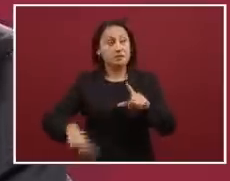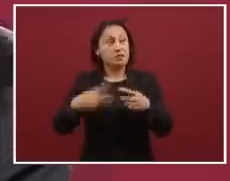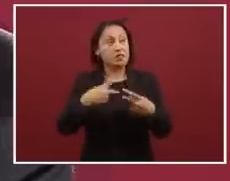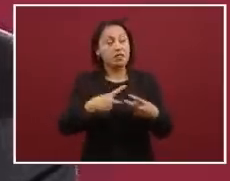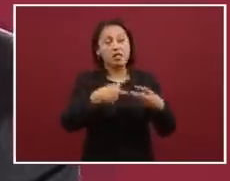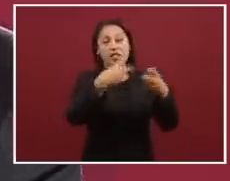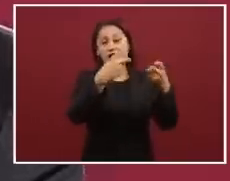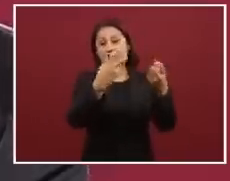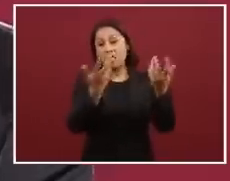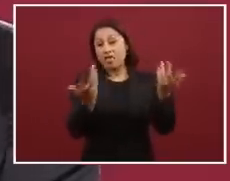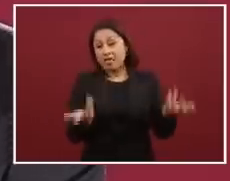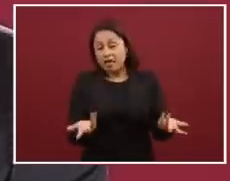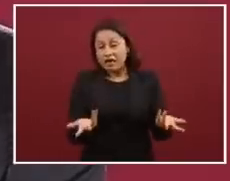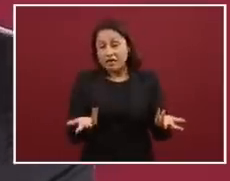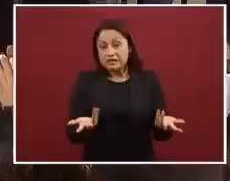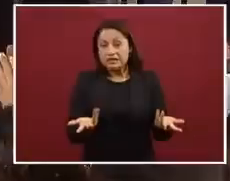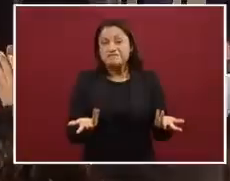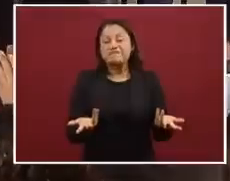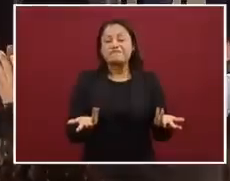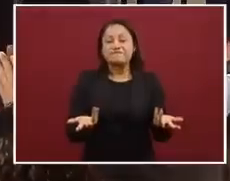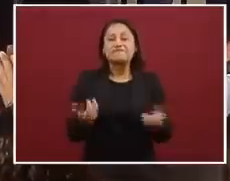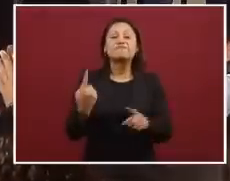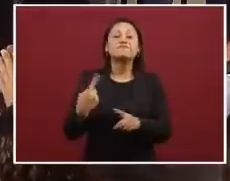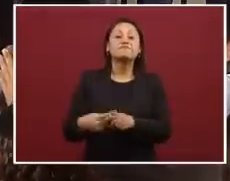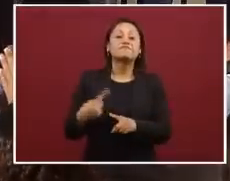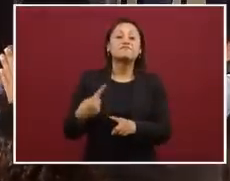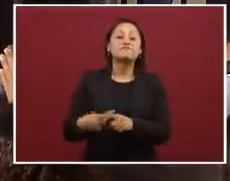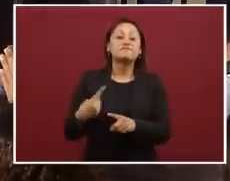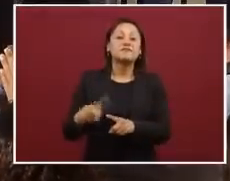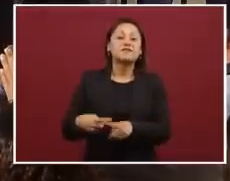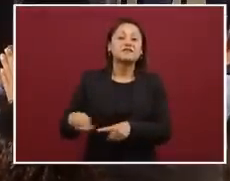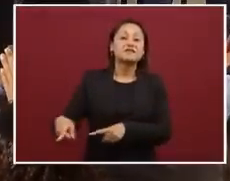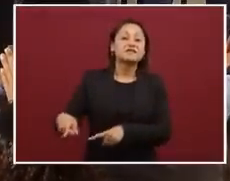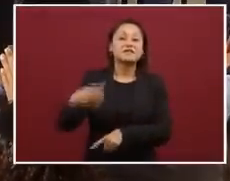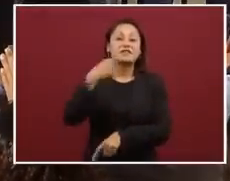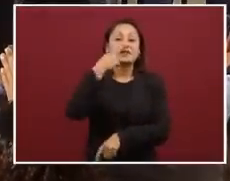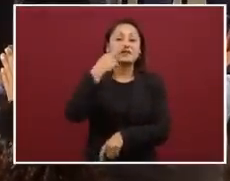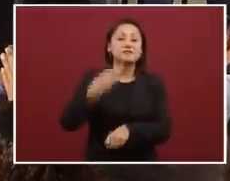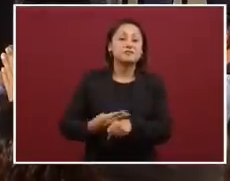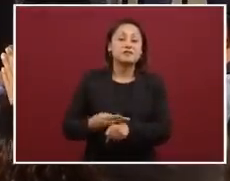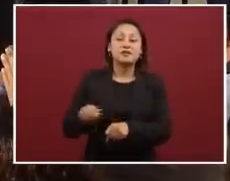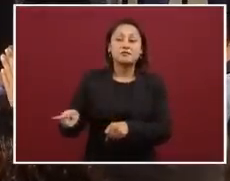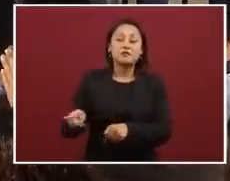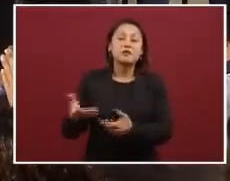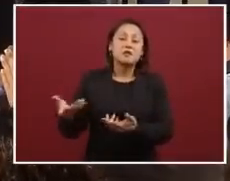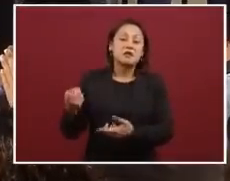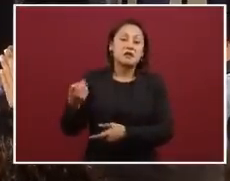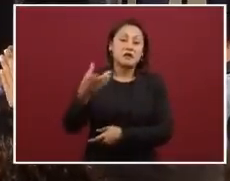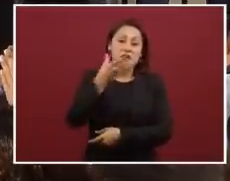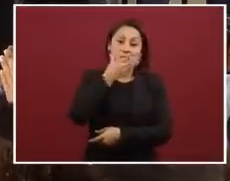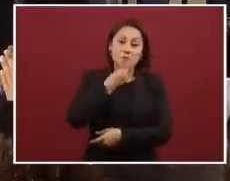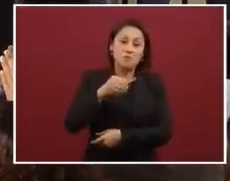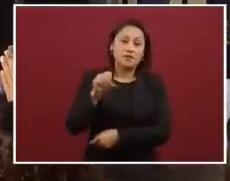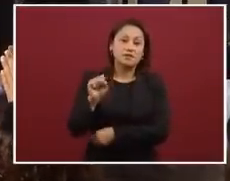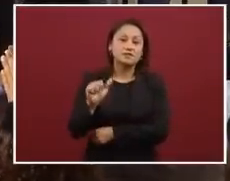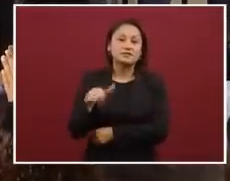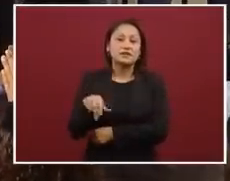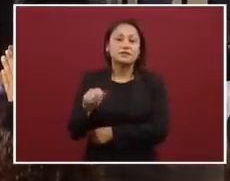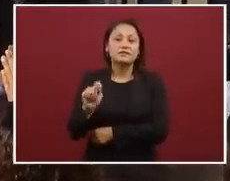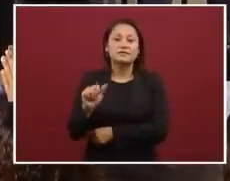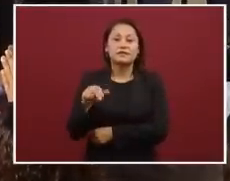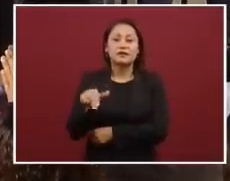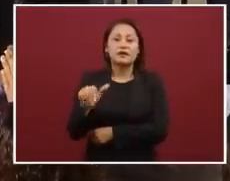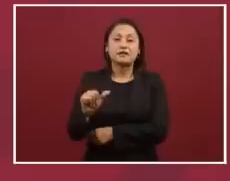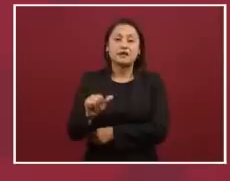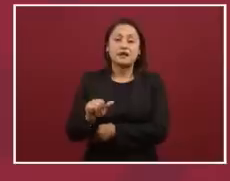y el responsable principal de este despojo se va al exilio, Santana,